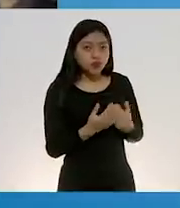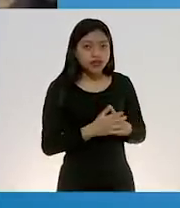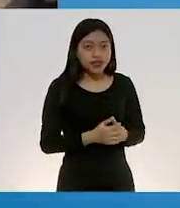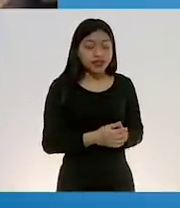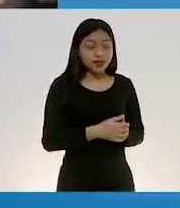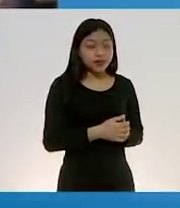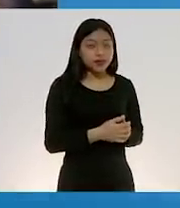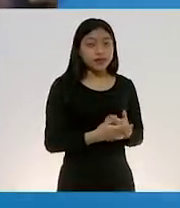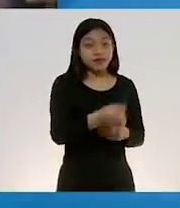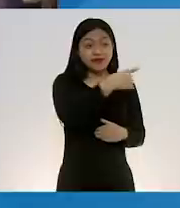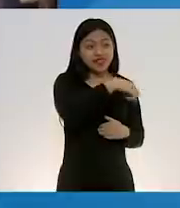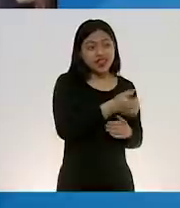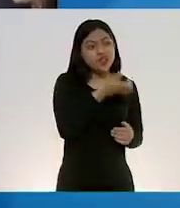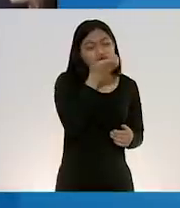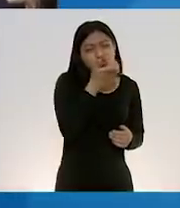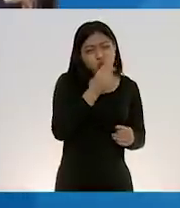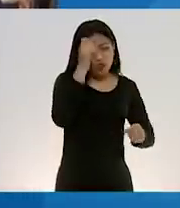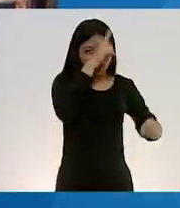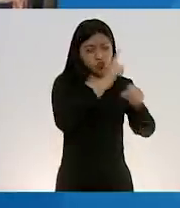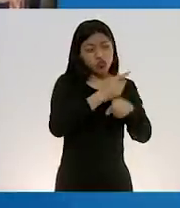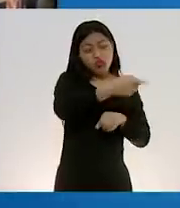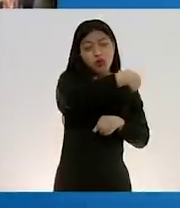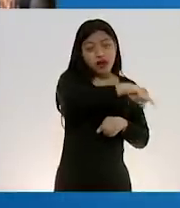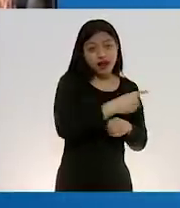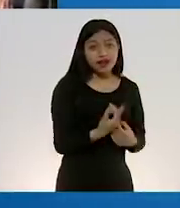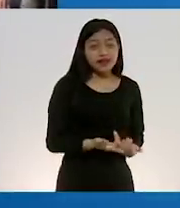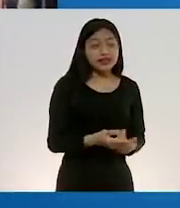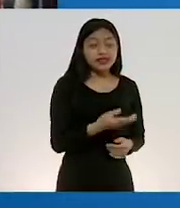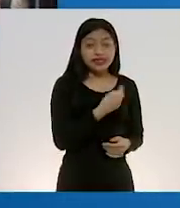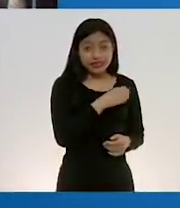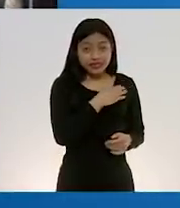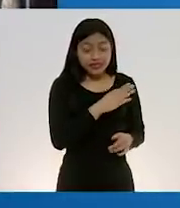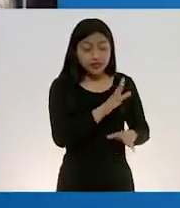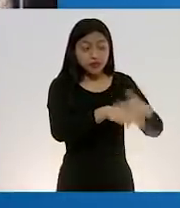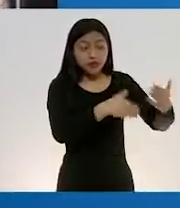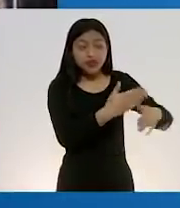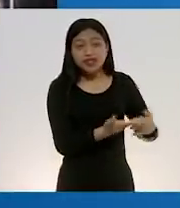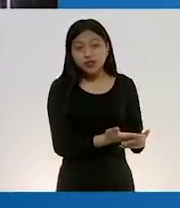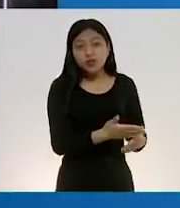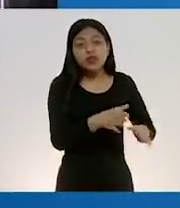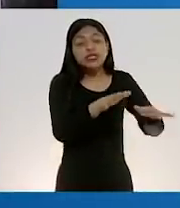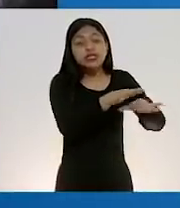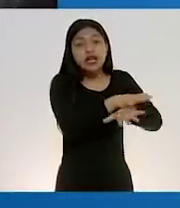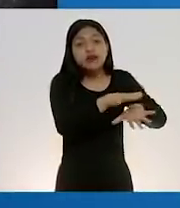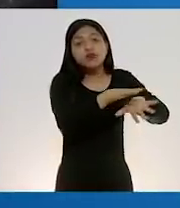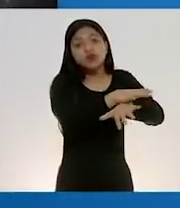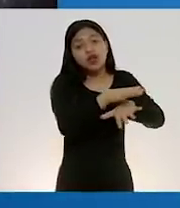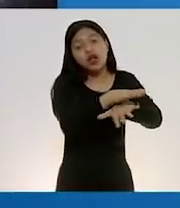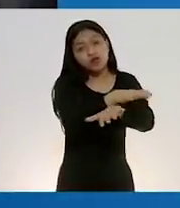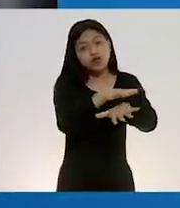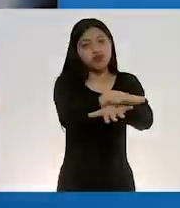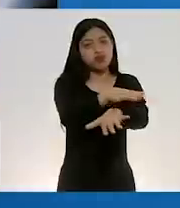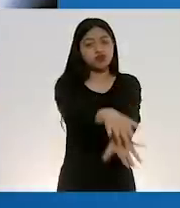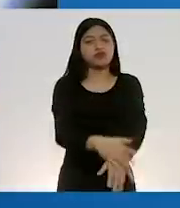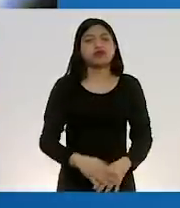aquellas normas, las costumbres de la sociedad novohispana permanecieron o se modificaron con el paso del tiempo.